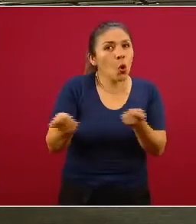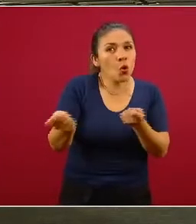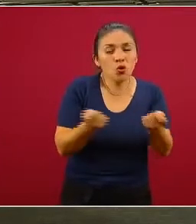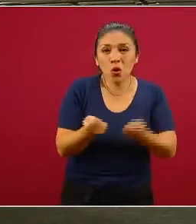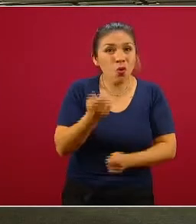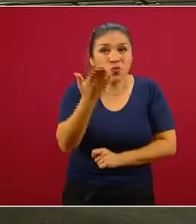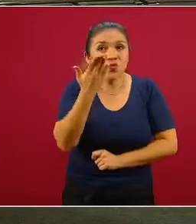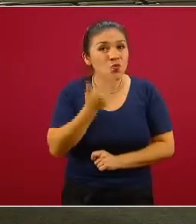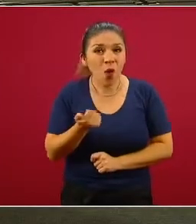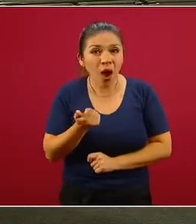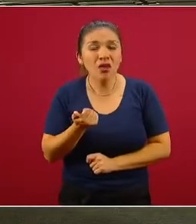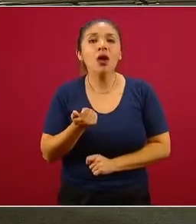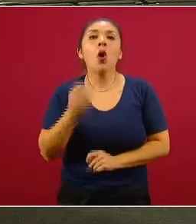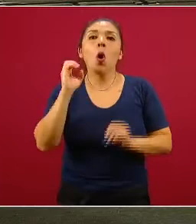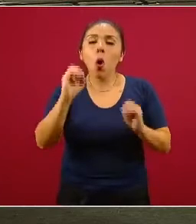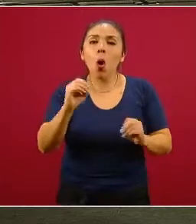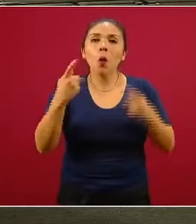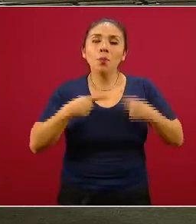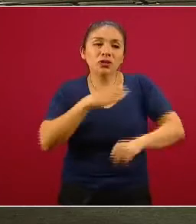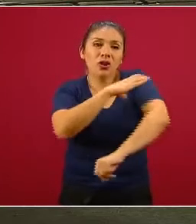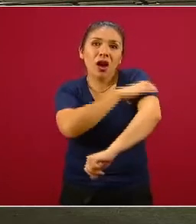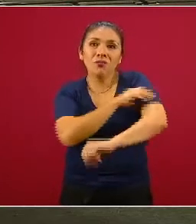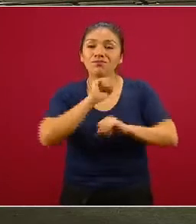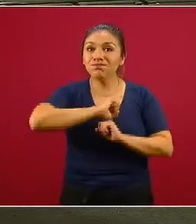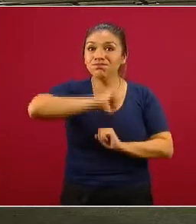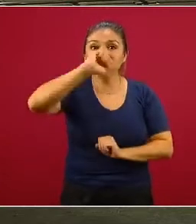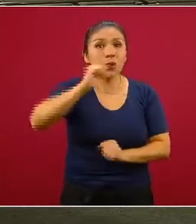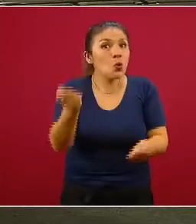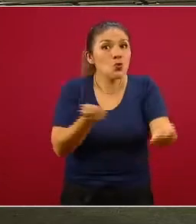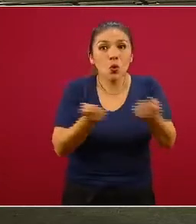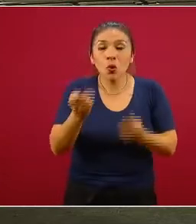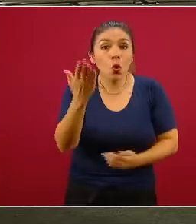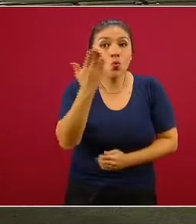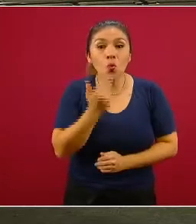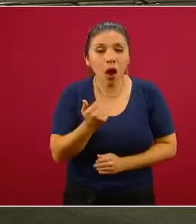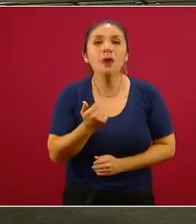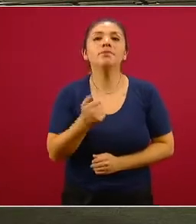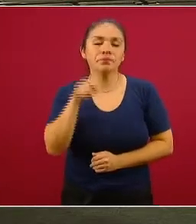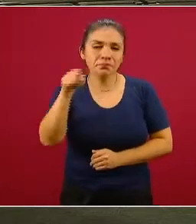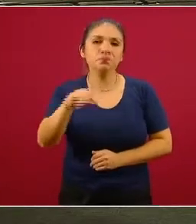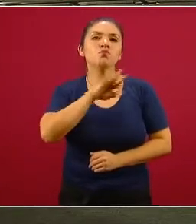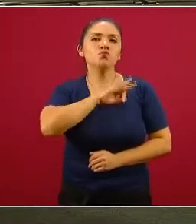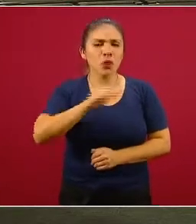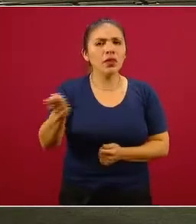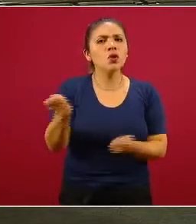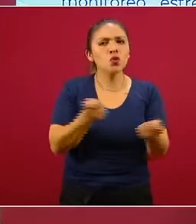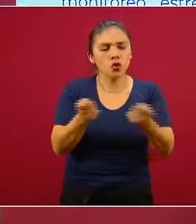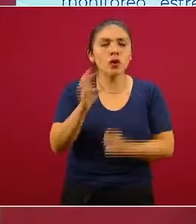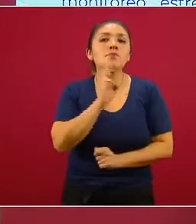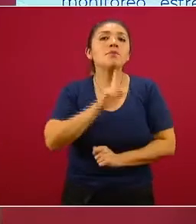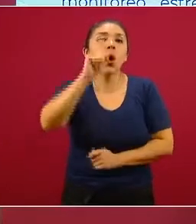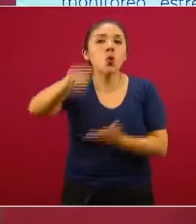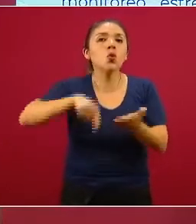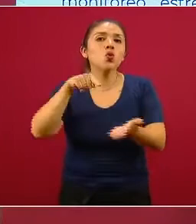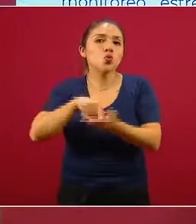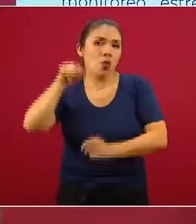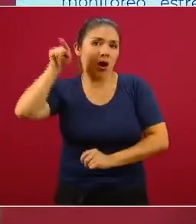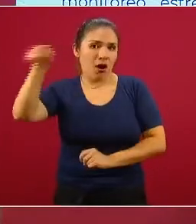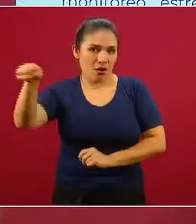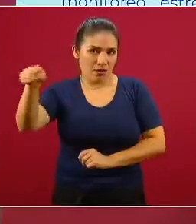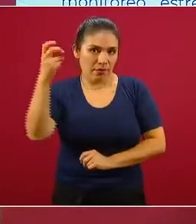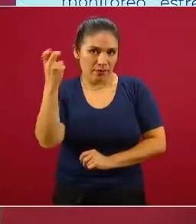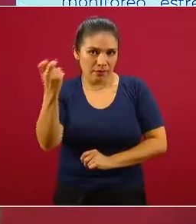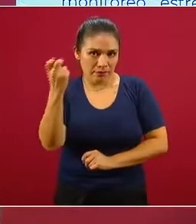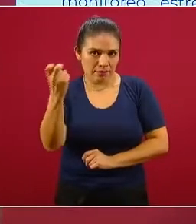controlados o los hipertensos que no están bien controlados, podrían controlarse mejor en un lugar como este. Es la siguiente, por